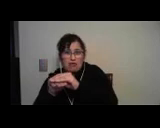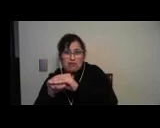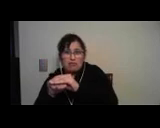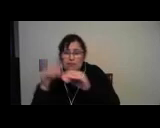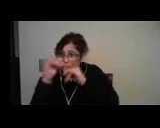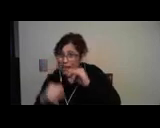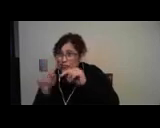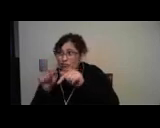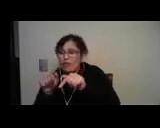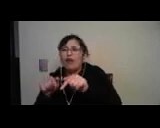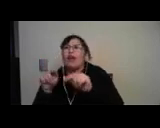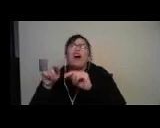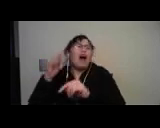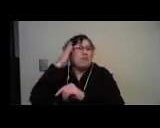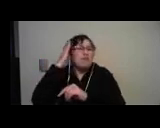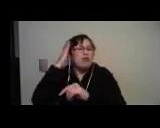olvidar, ¿ya?